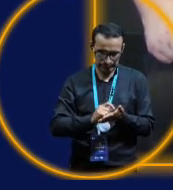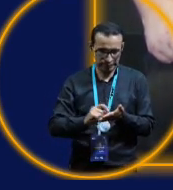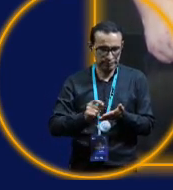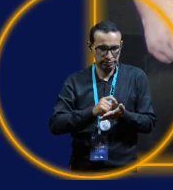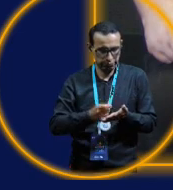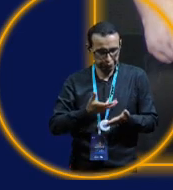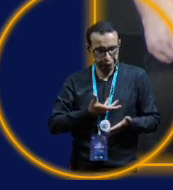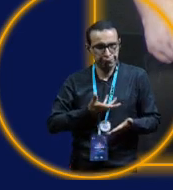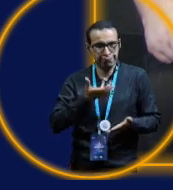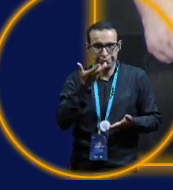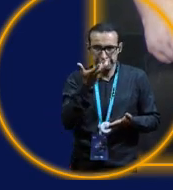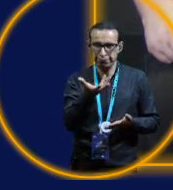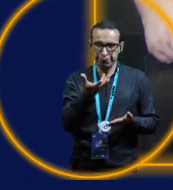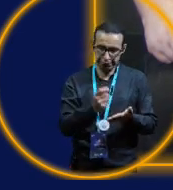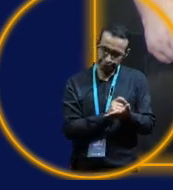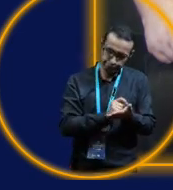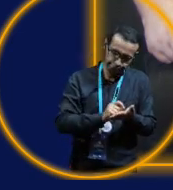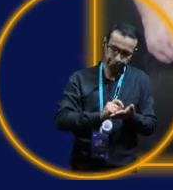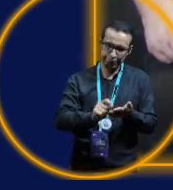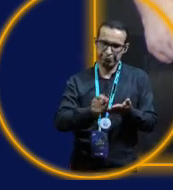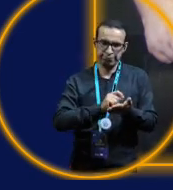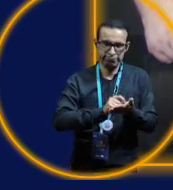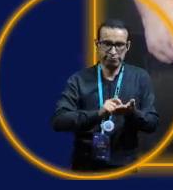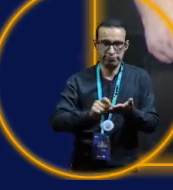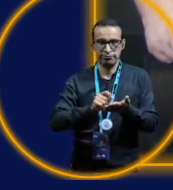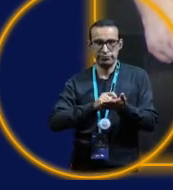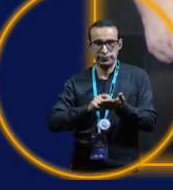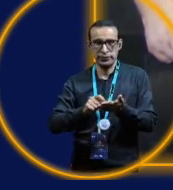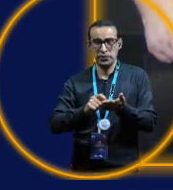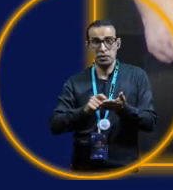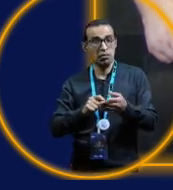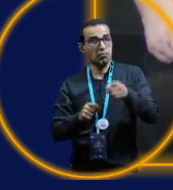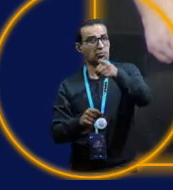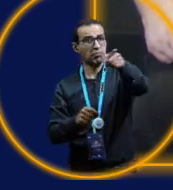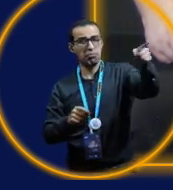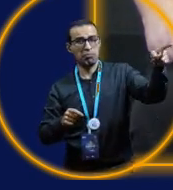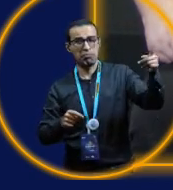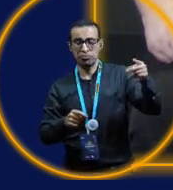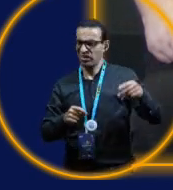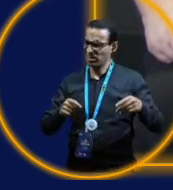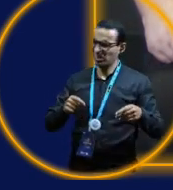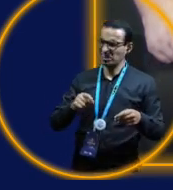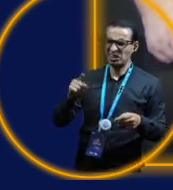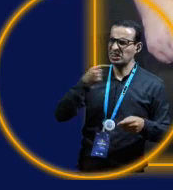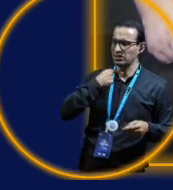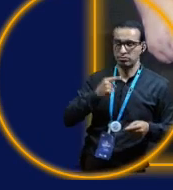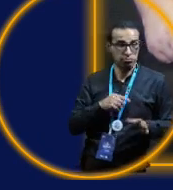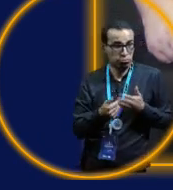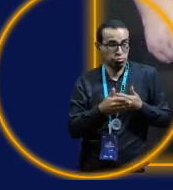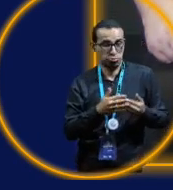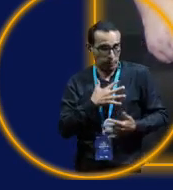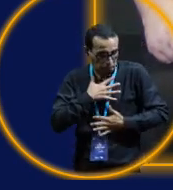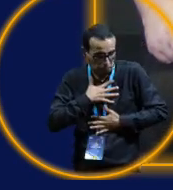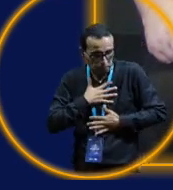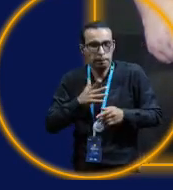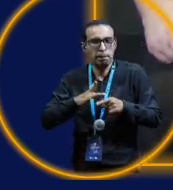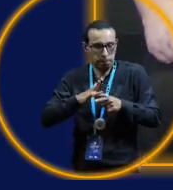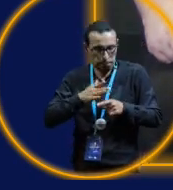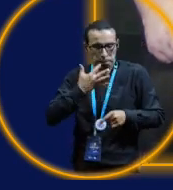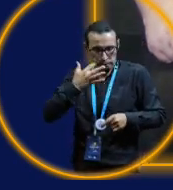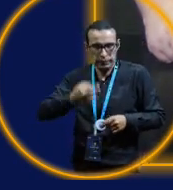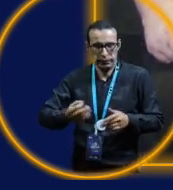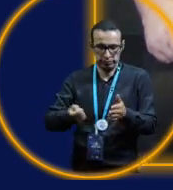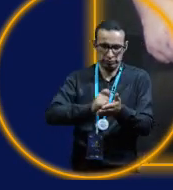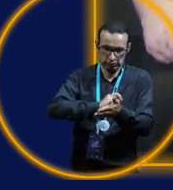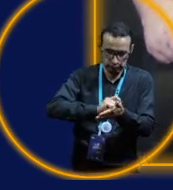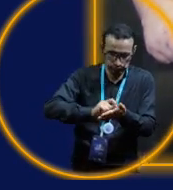y yo no ni no me importa si es real para alguien más por lo menos es real para mí es algo que está saliendo de mí entonces tienes ese momento